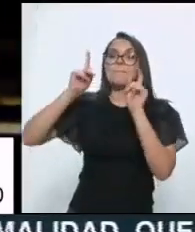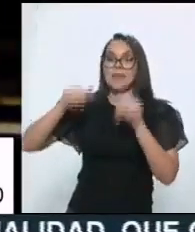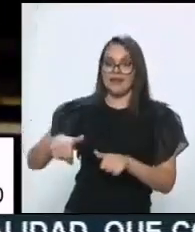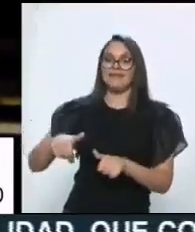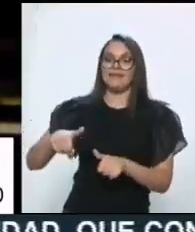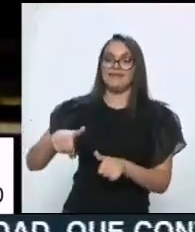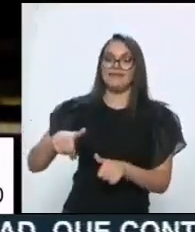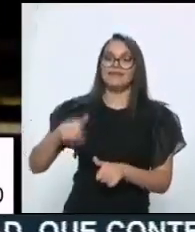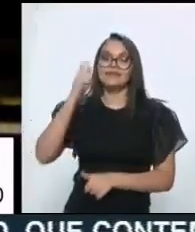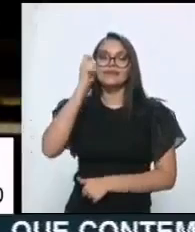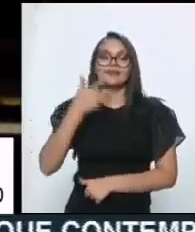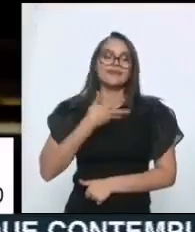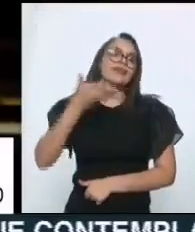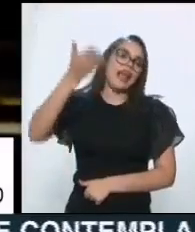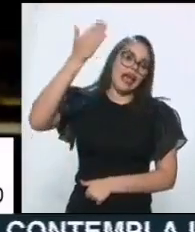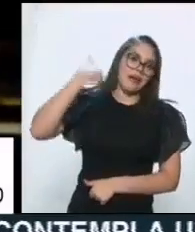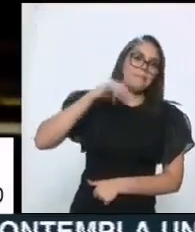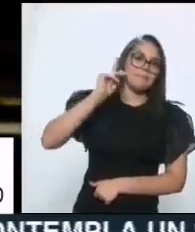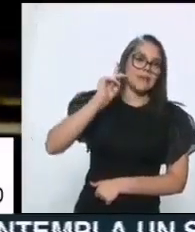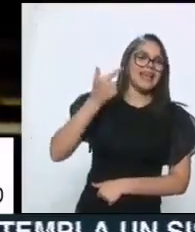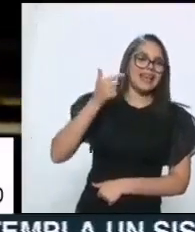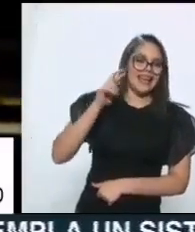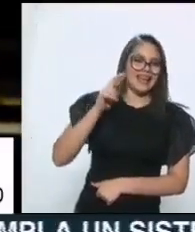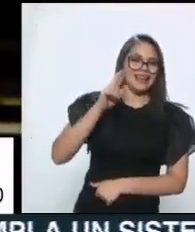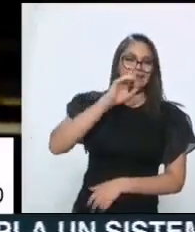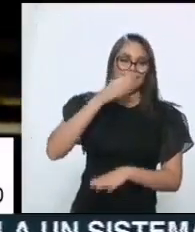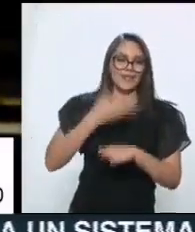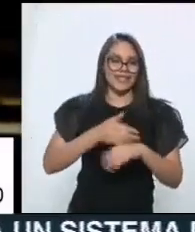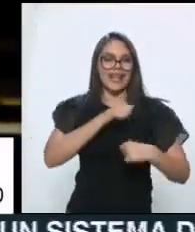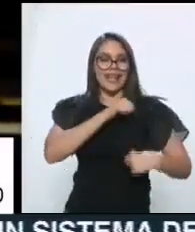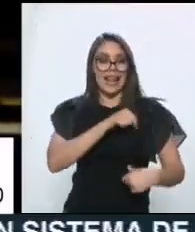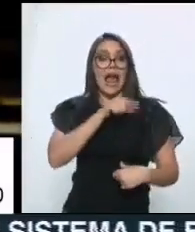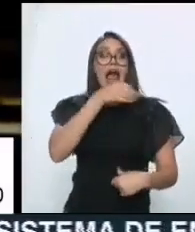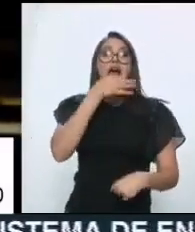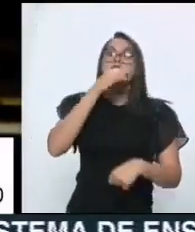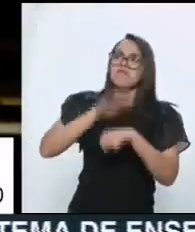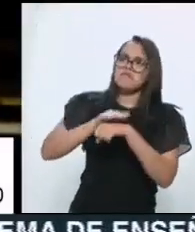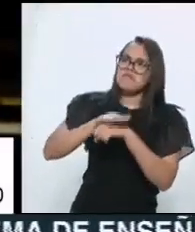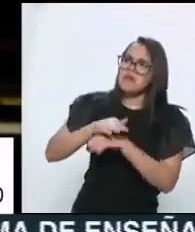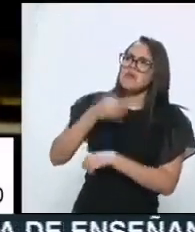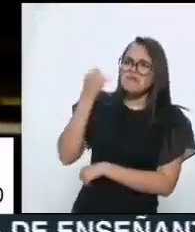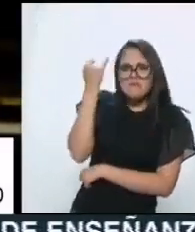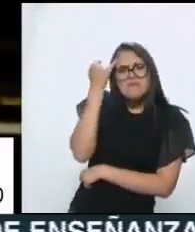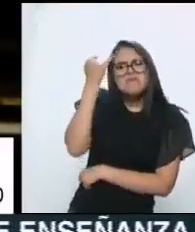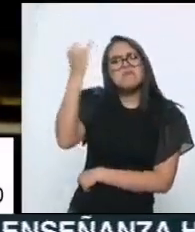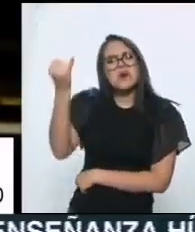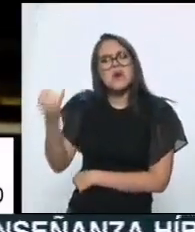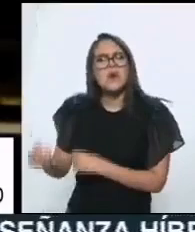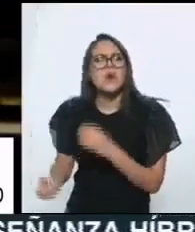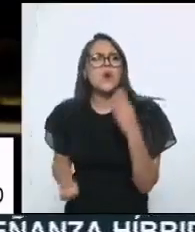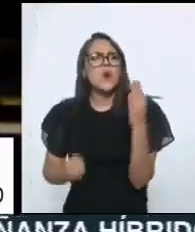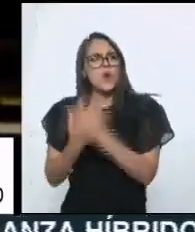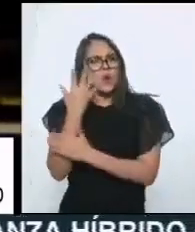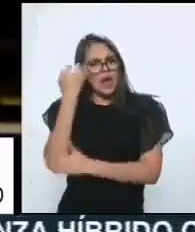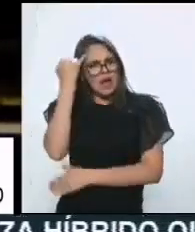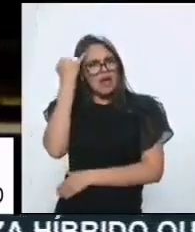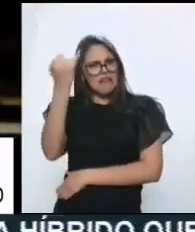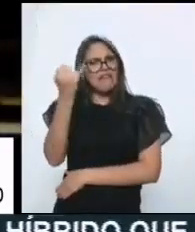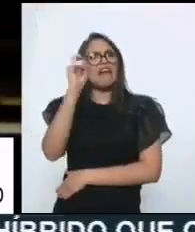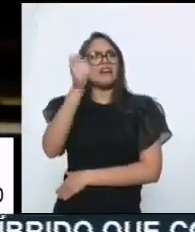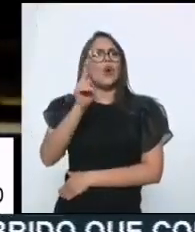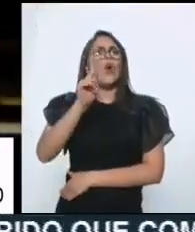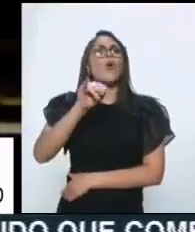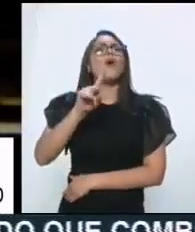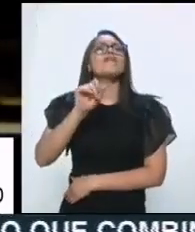entonces Procurador General de la República y le proponen la creación de una llamada Vetted Unit. Esto es una